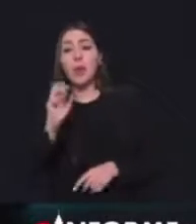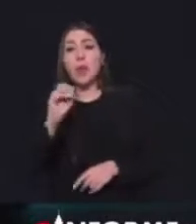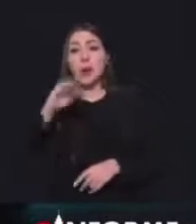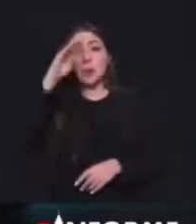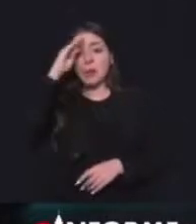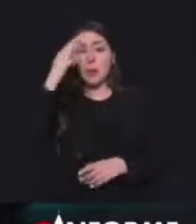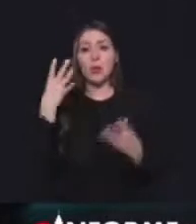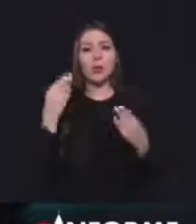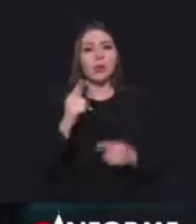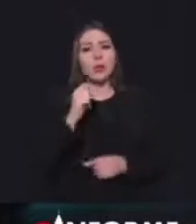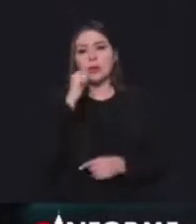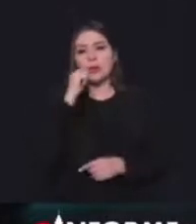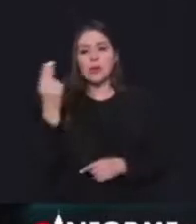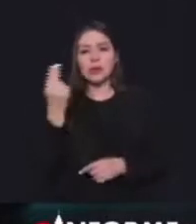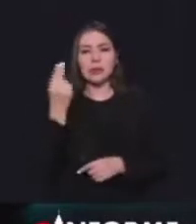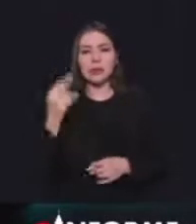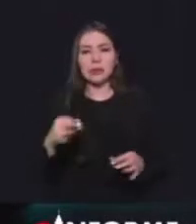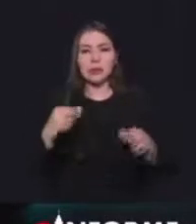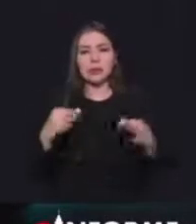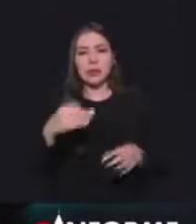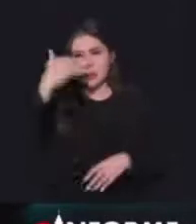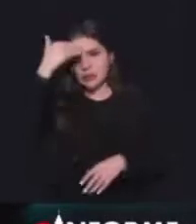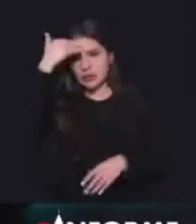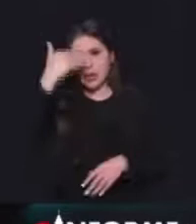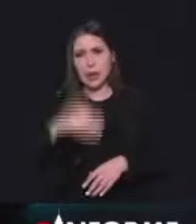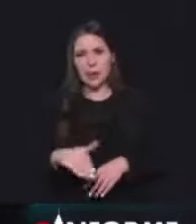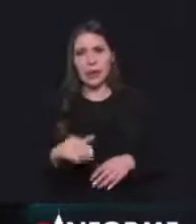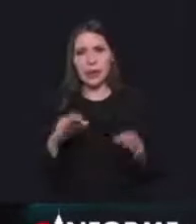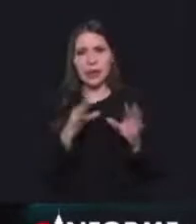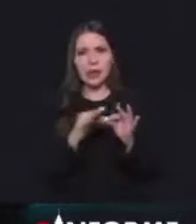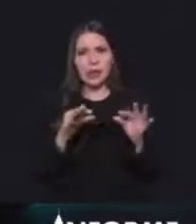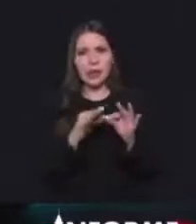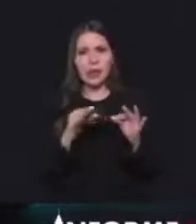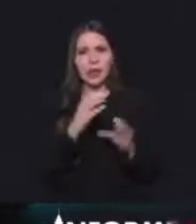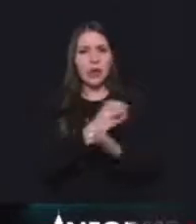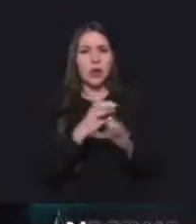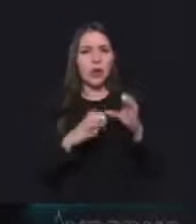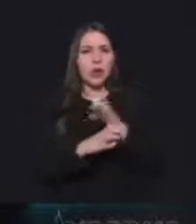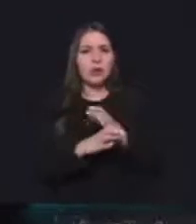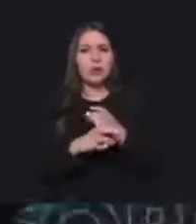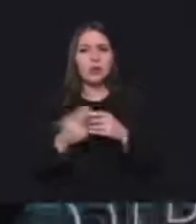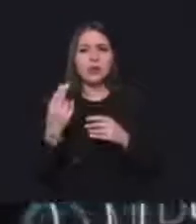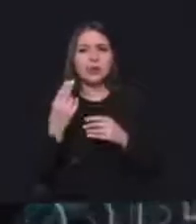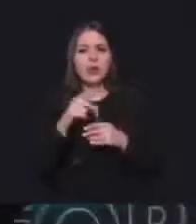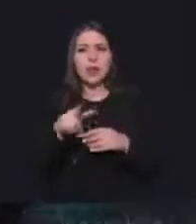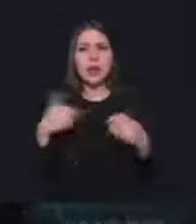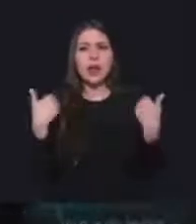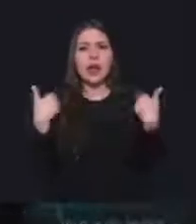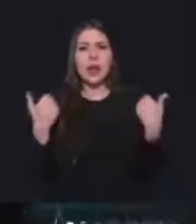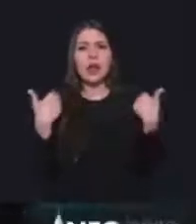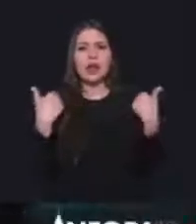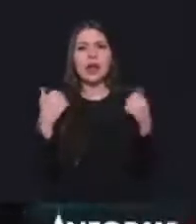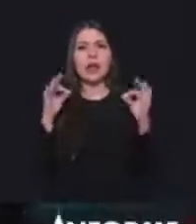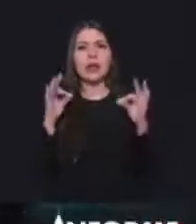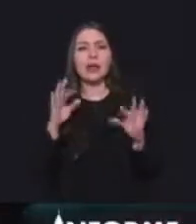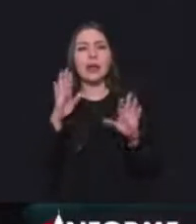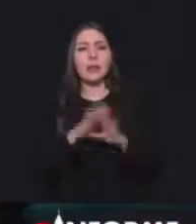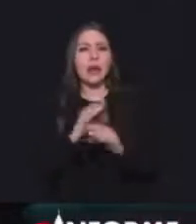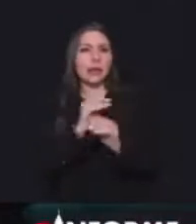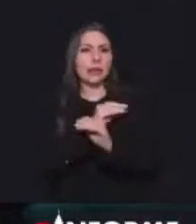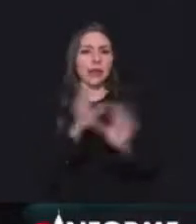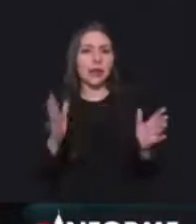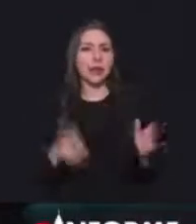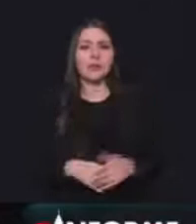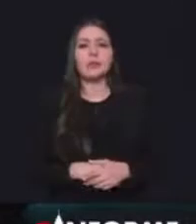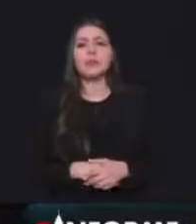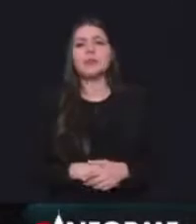¿no? Se tiene que saber pues algunos detalles que nos pueden ayudar a ir esclareciendo, ¿no? Por ejemplo, si eran